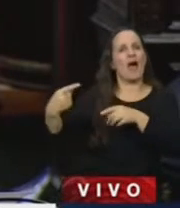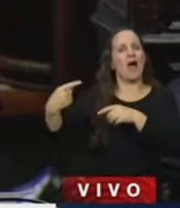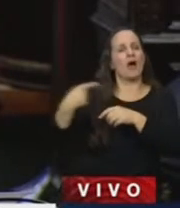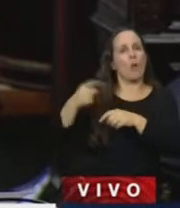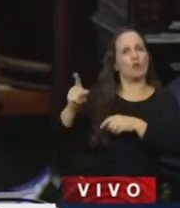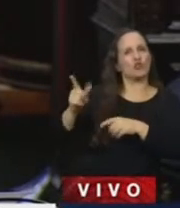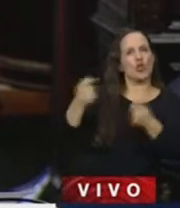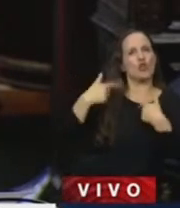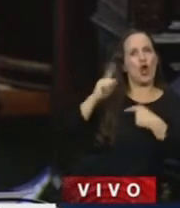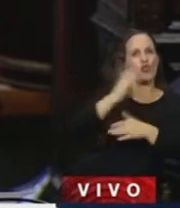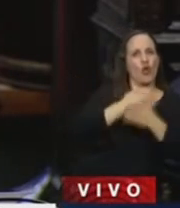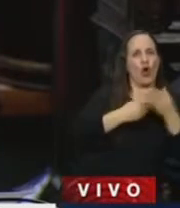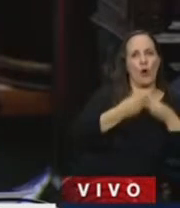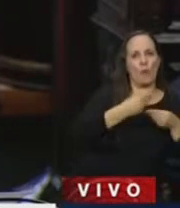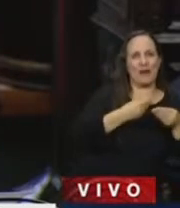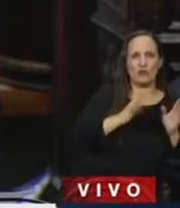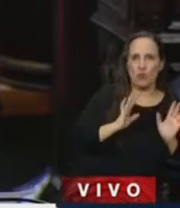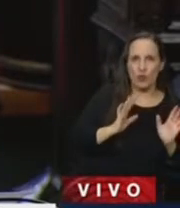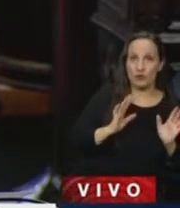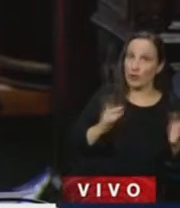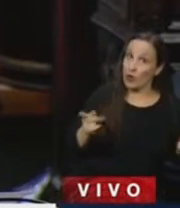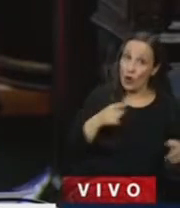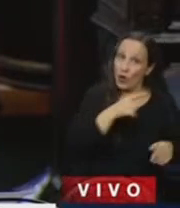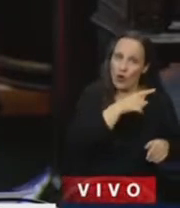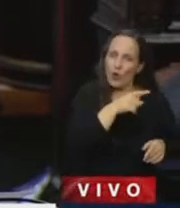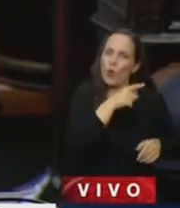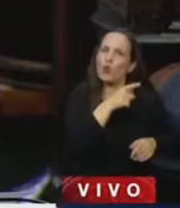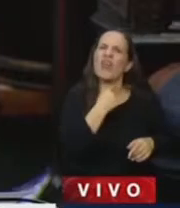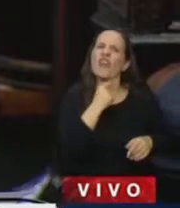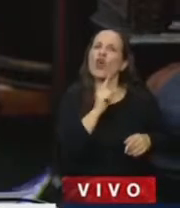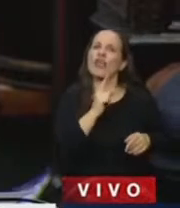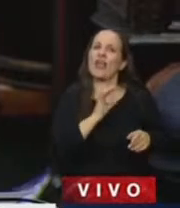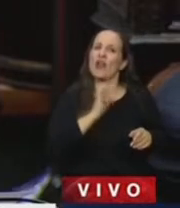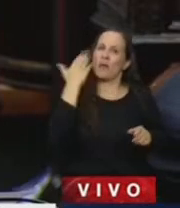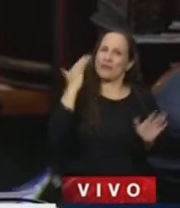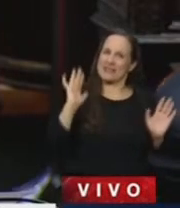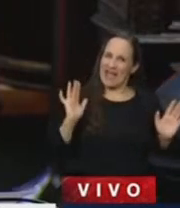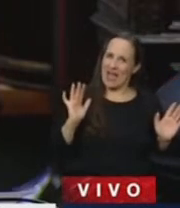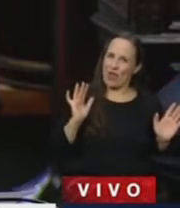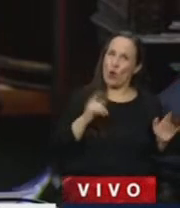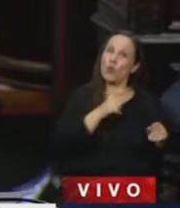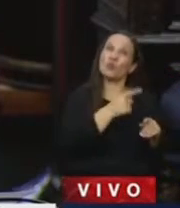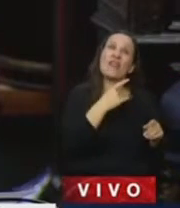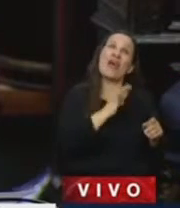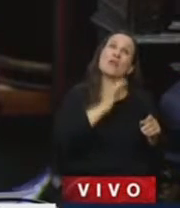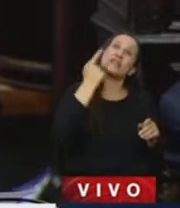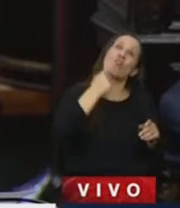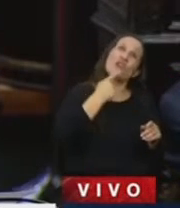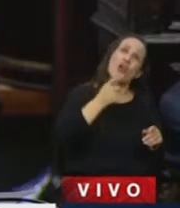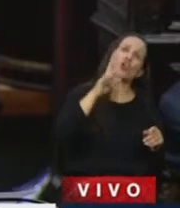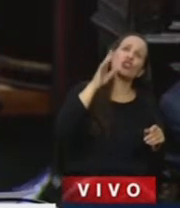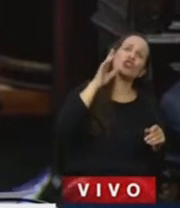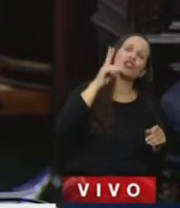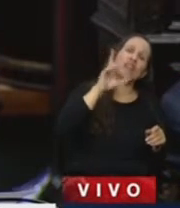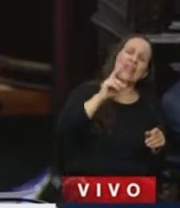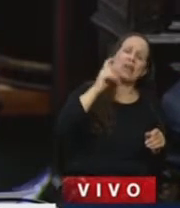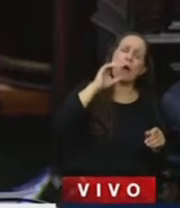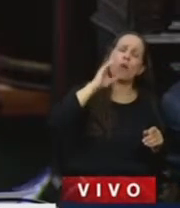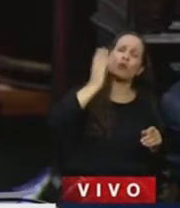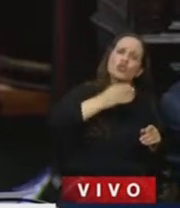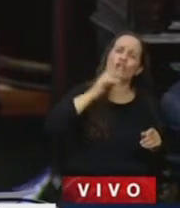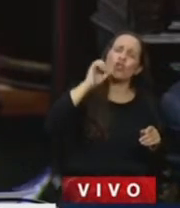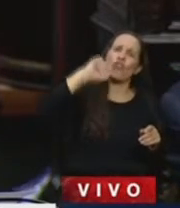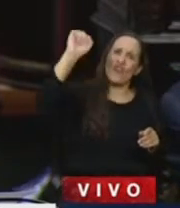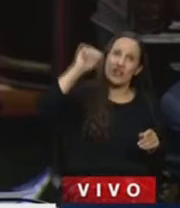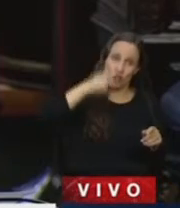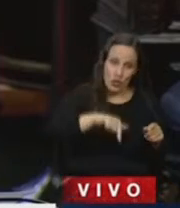financieros, llegó a ser un motivo por el cual hubo como un rally positivo de bonos, ¿no? Uh-huh. Sí. ¿Es así, Manuel? Es así. ¿No? Es así.